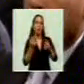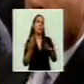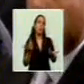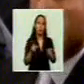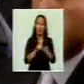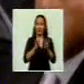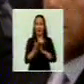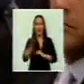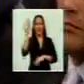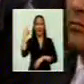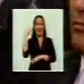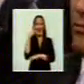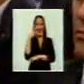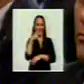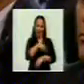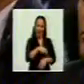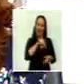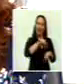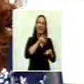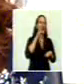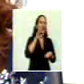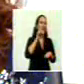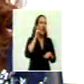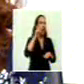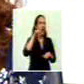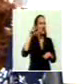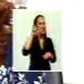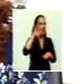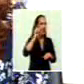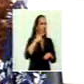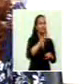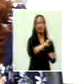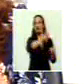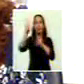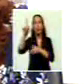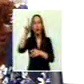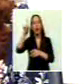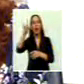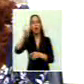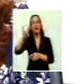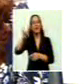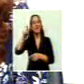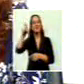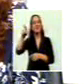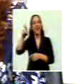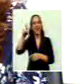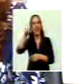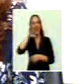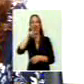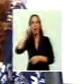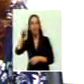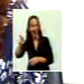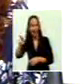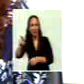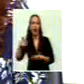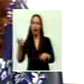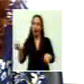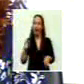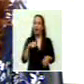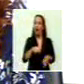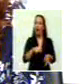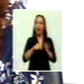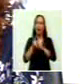lo hizo Néstor desde Río Gallegos a la Universidad Nacional de La Plata, pudiera hacerlo porque no tiene que trasladarse de su ciudad, de su